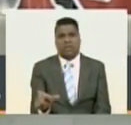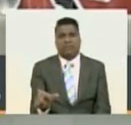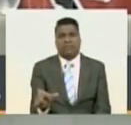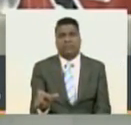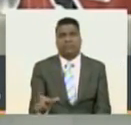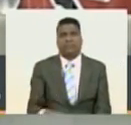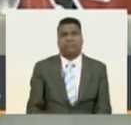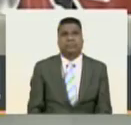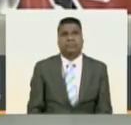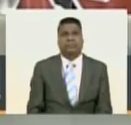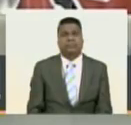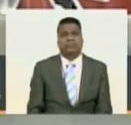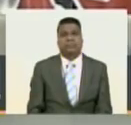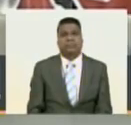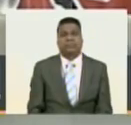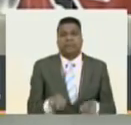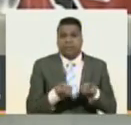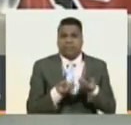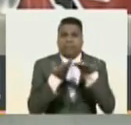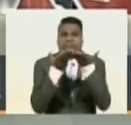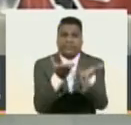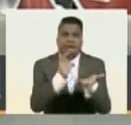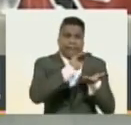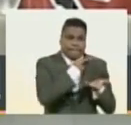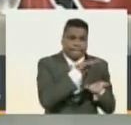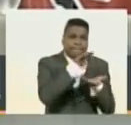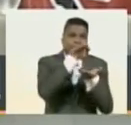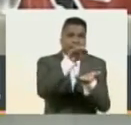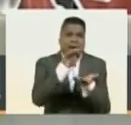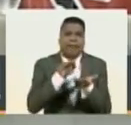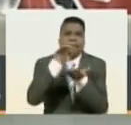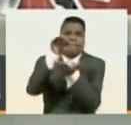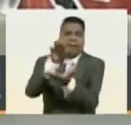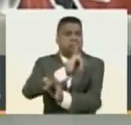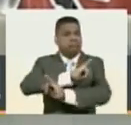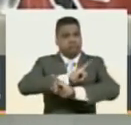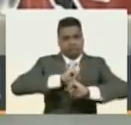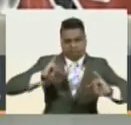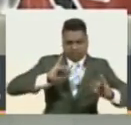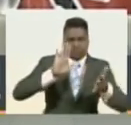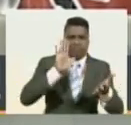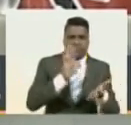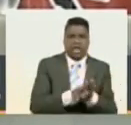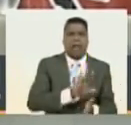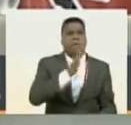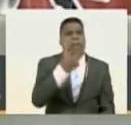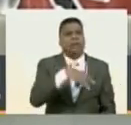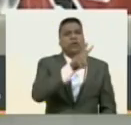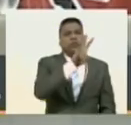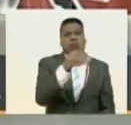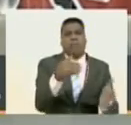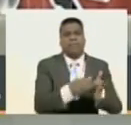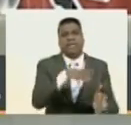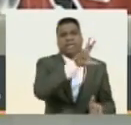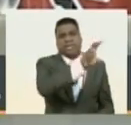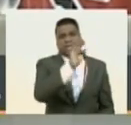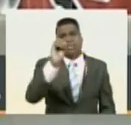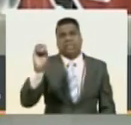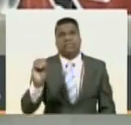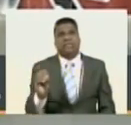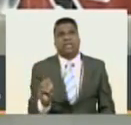personas que entregaron los requisitos. De estas, aproximadamente unas 2.300 han